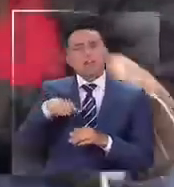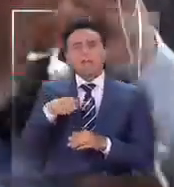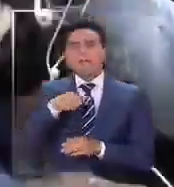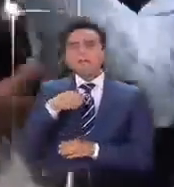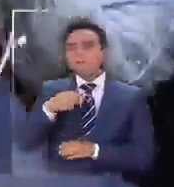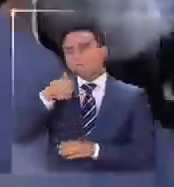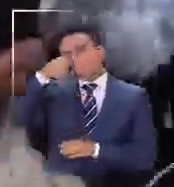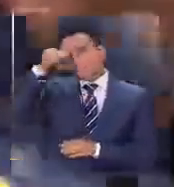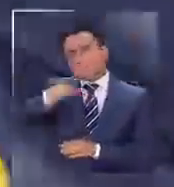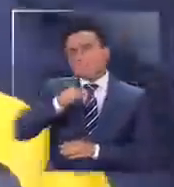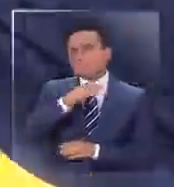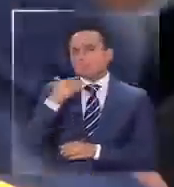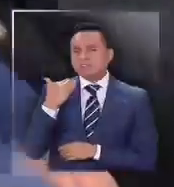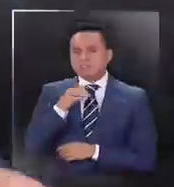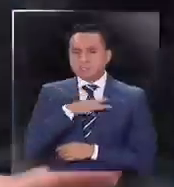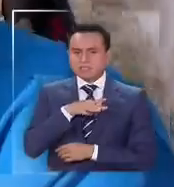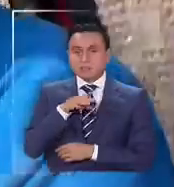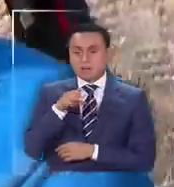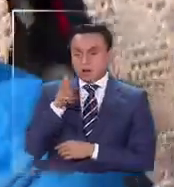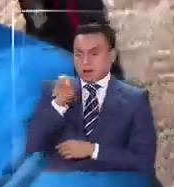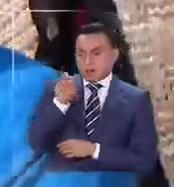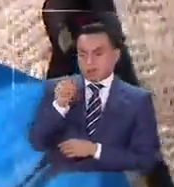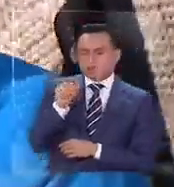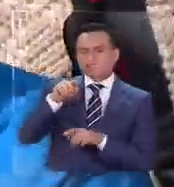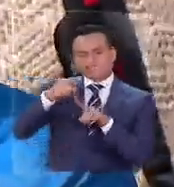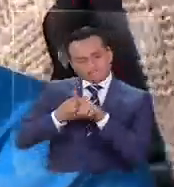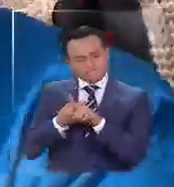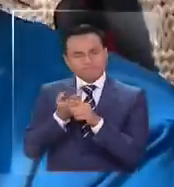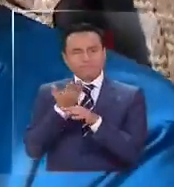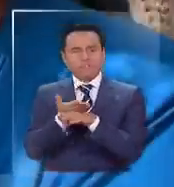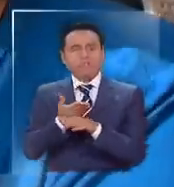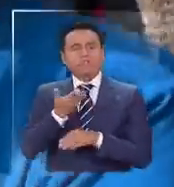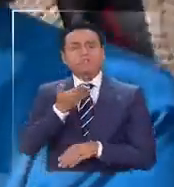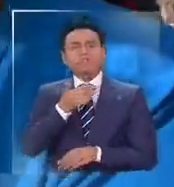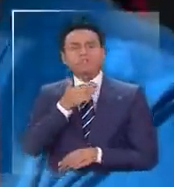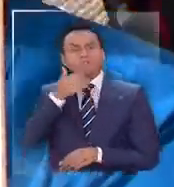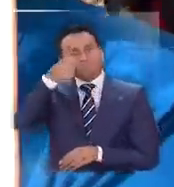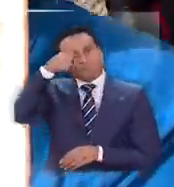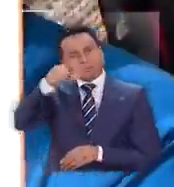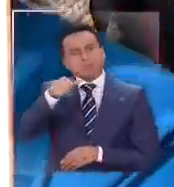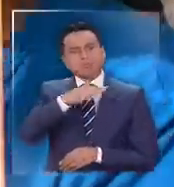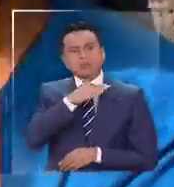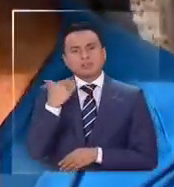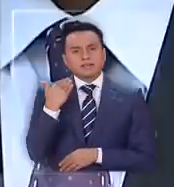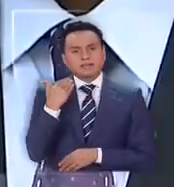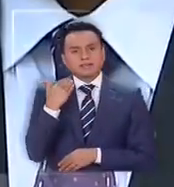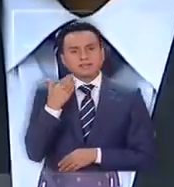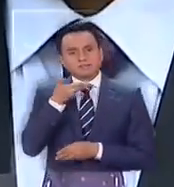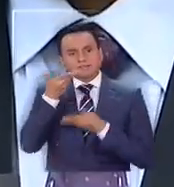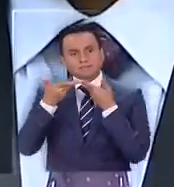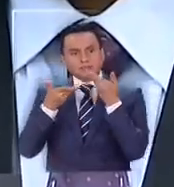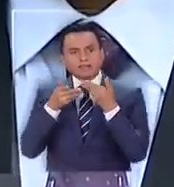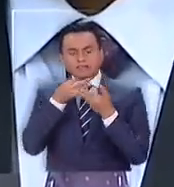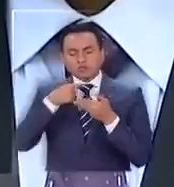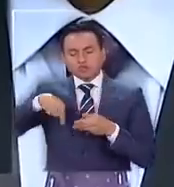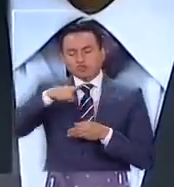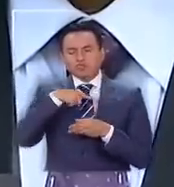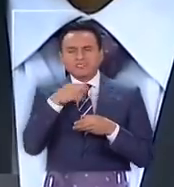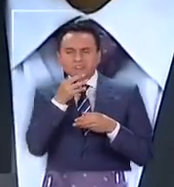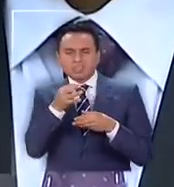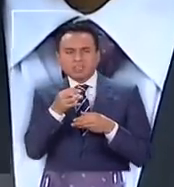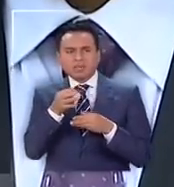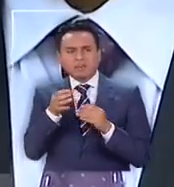en Chile. Con Ámbar se reiteró. ¡Pena de muerte! ¡Pena de muerte! Necesitamos para estos